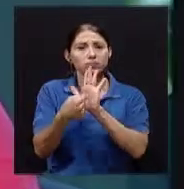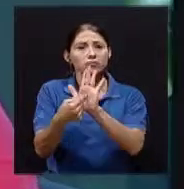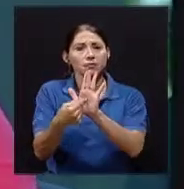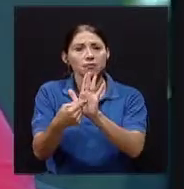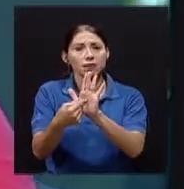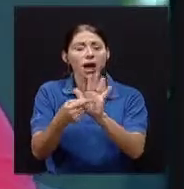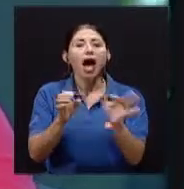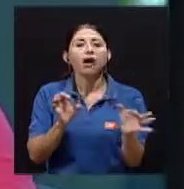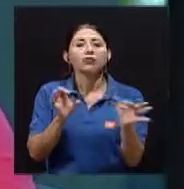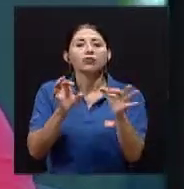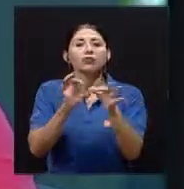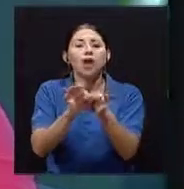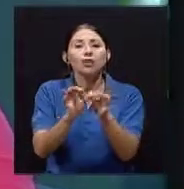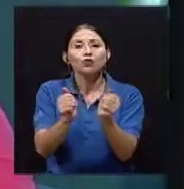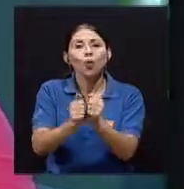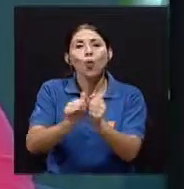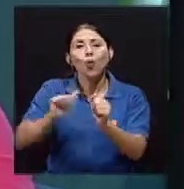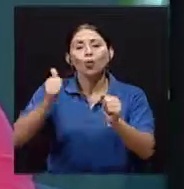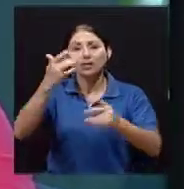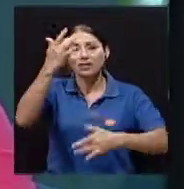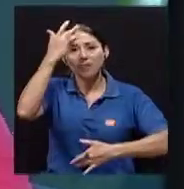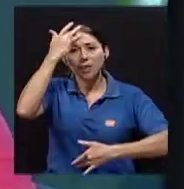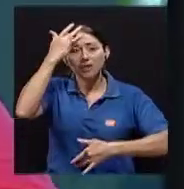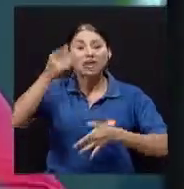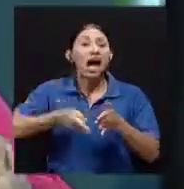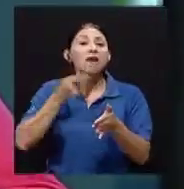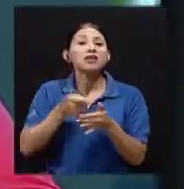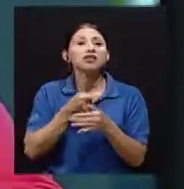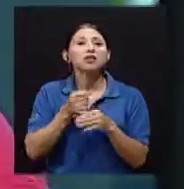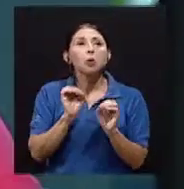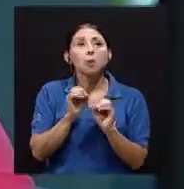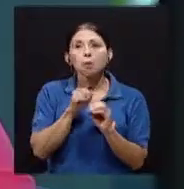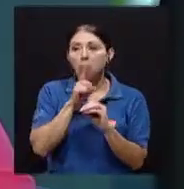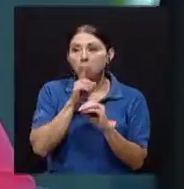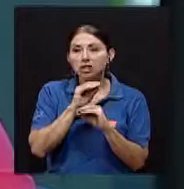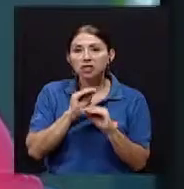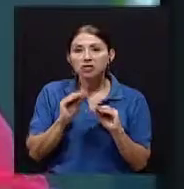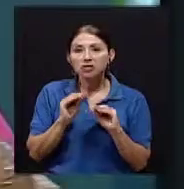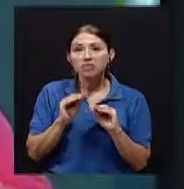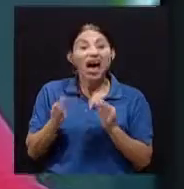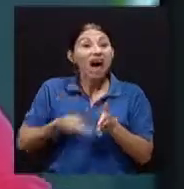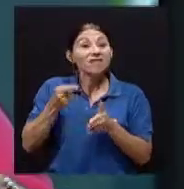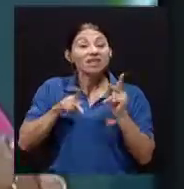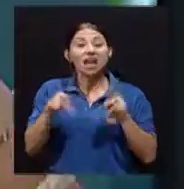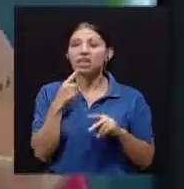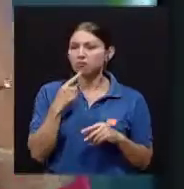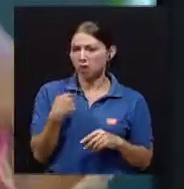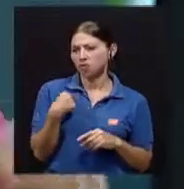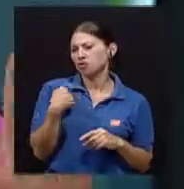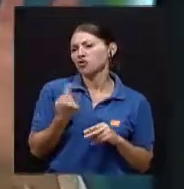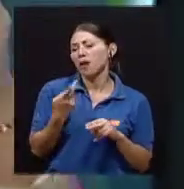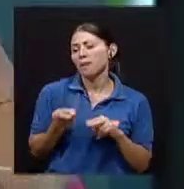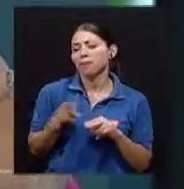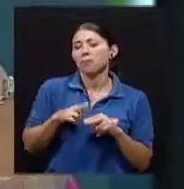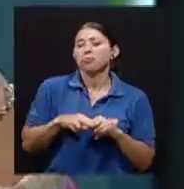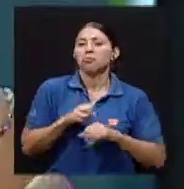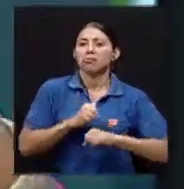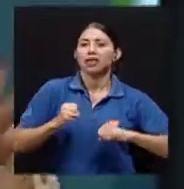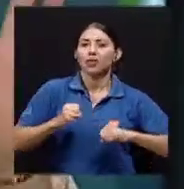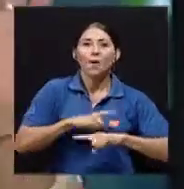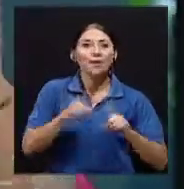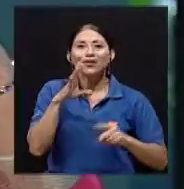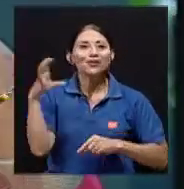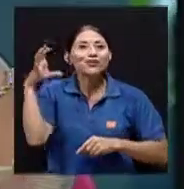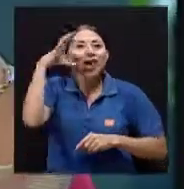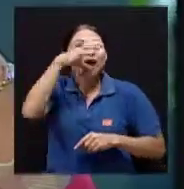otras enfermedades. Y a veces es como muy silenciosa. La gente dice, no, yo solamente tengo exceso de peso y no se da cuenta de que están los triglicéridos altos, de que está el